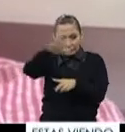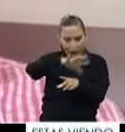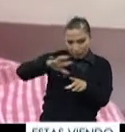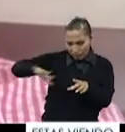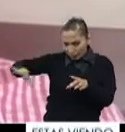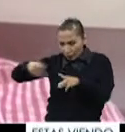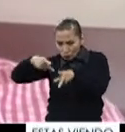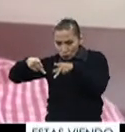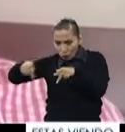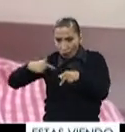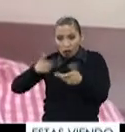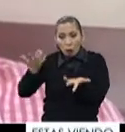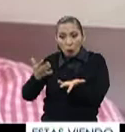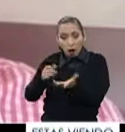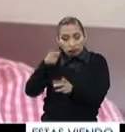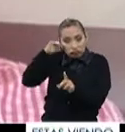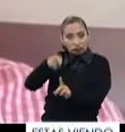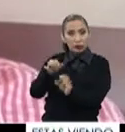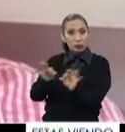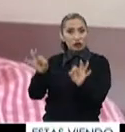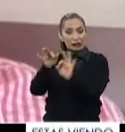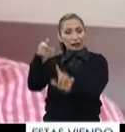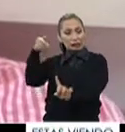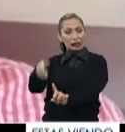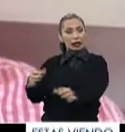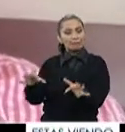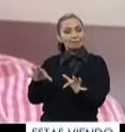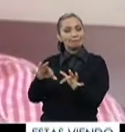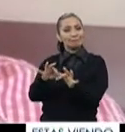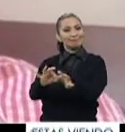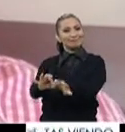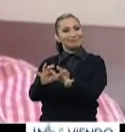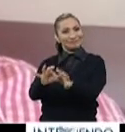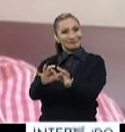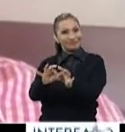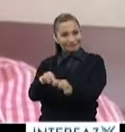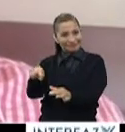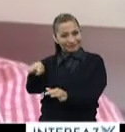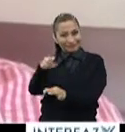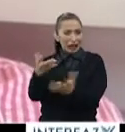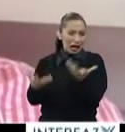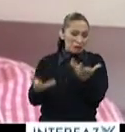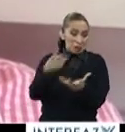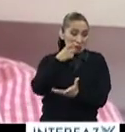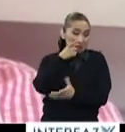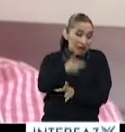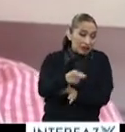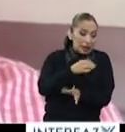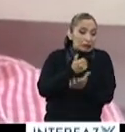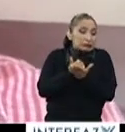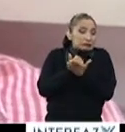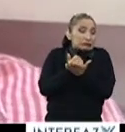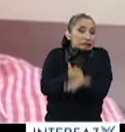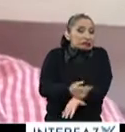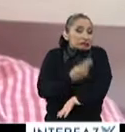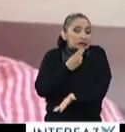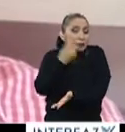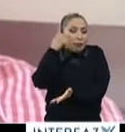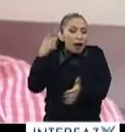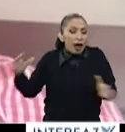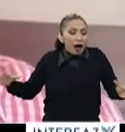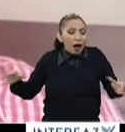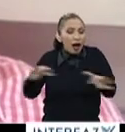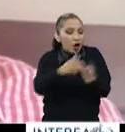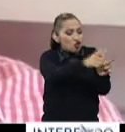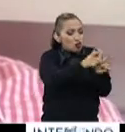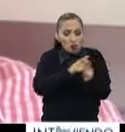contextos el fútbol adquiere un significado particularmente relevante. A veces, como decía, sirve para unir a